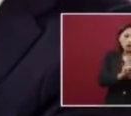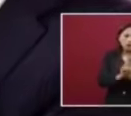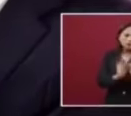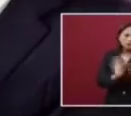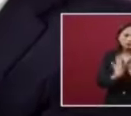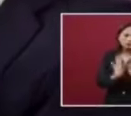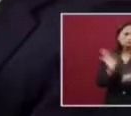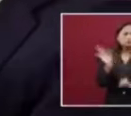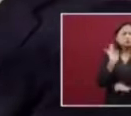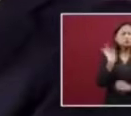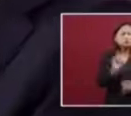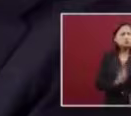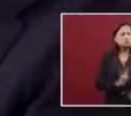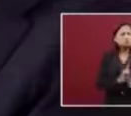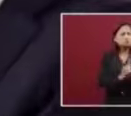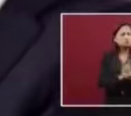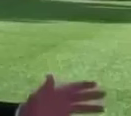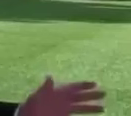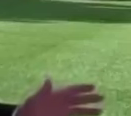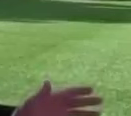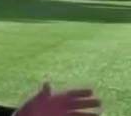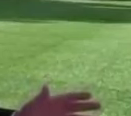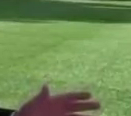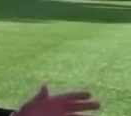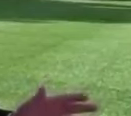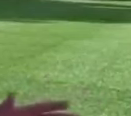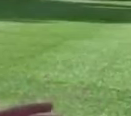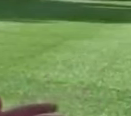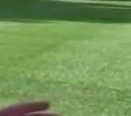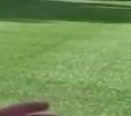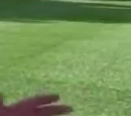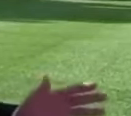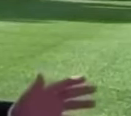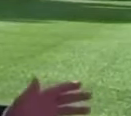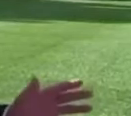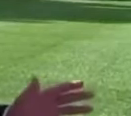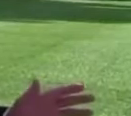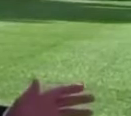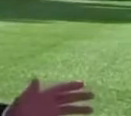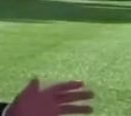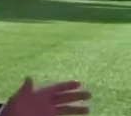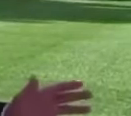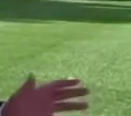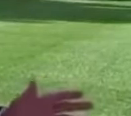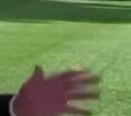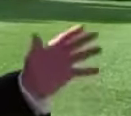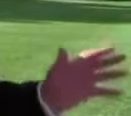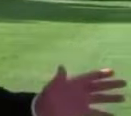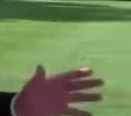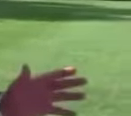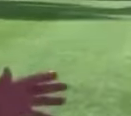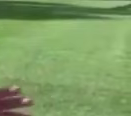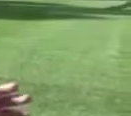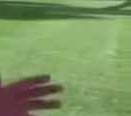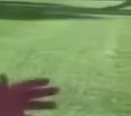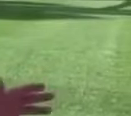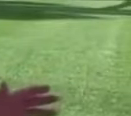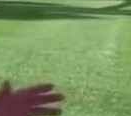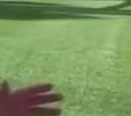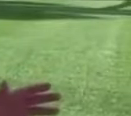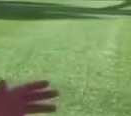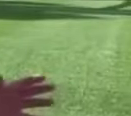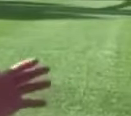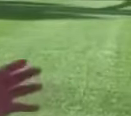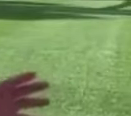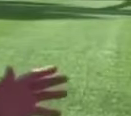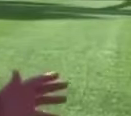No lo tomamos en serio, llevamos muchos meses dejando pasar el tiempo y no estamos haciendo nada